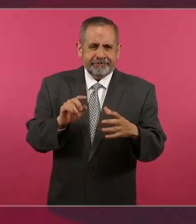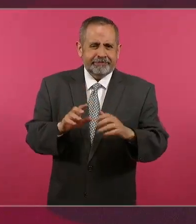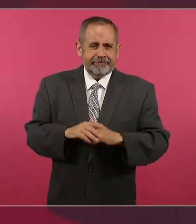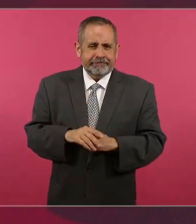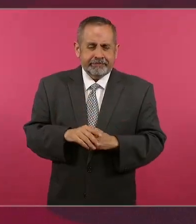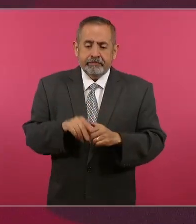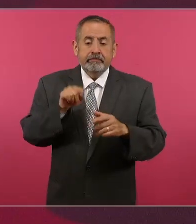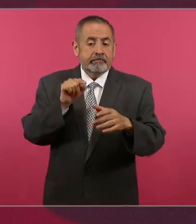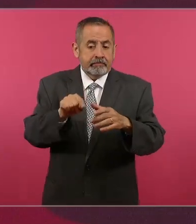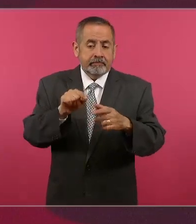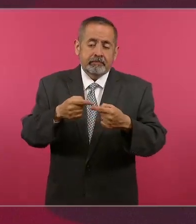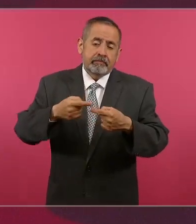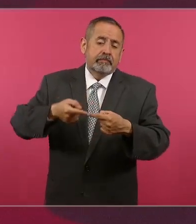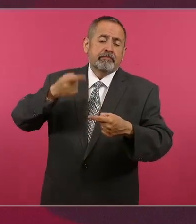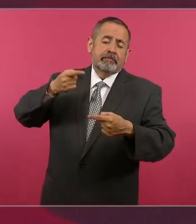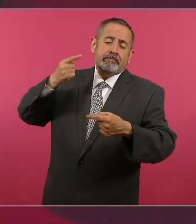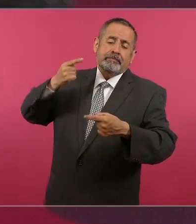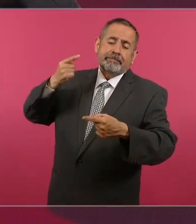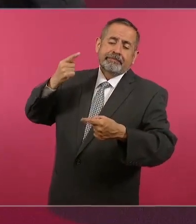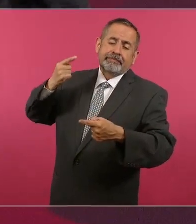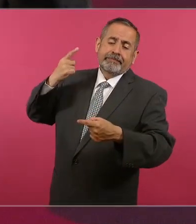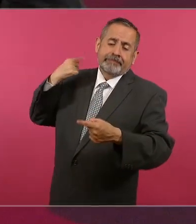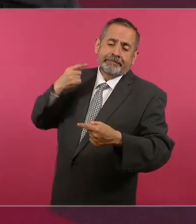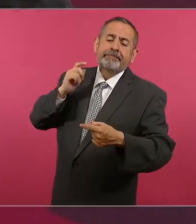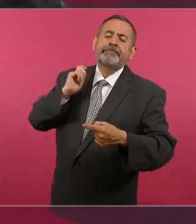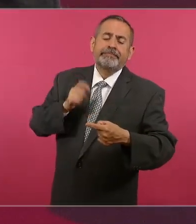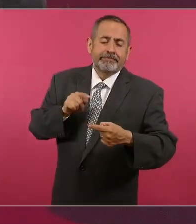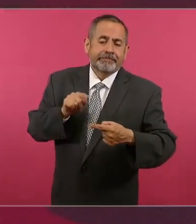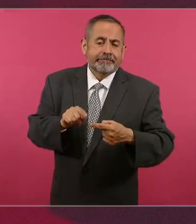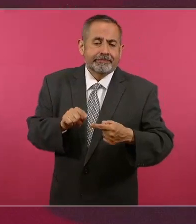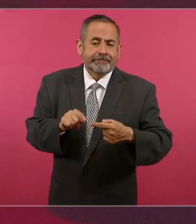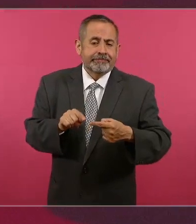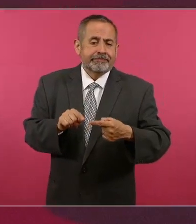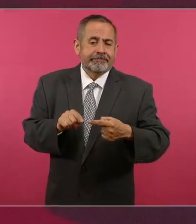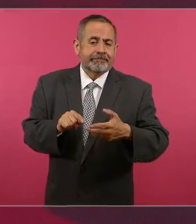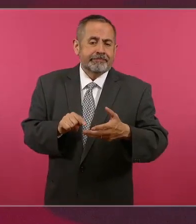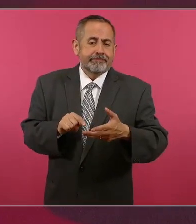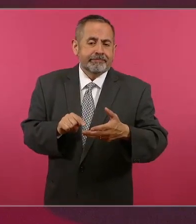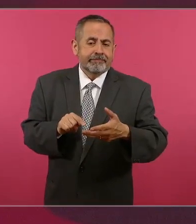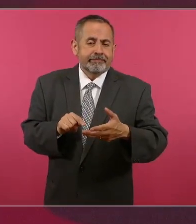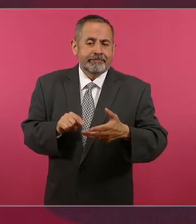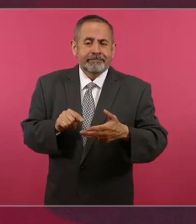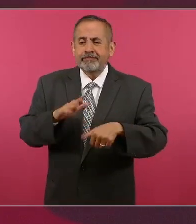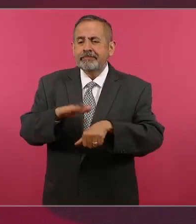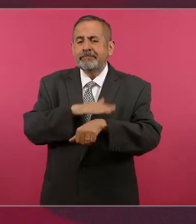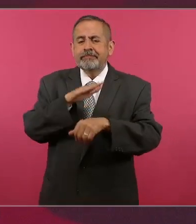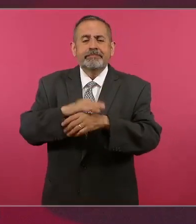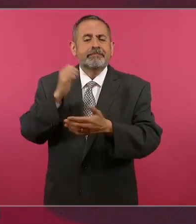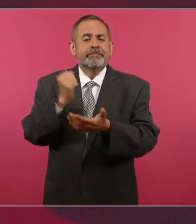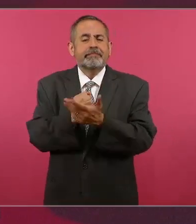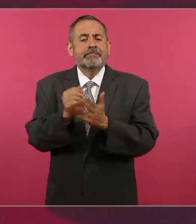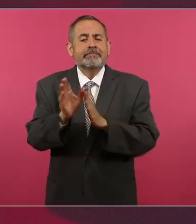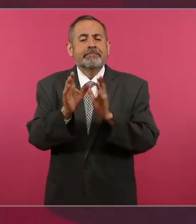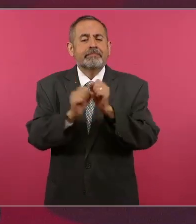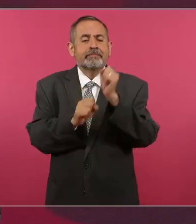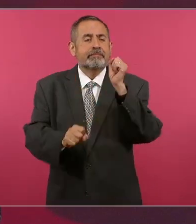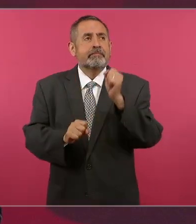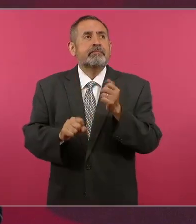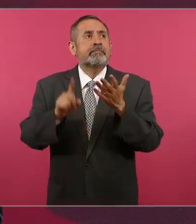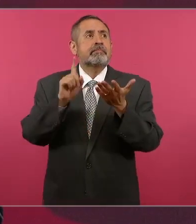sus antecedentes, desde que se aprobó el artículo tercero de la Constitución